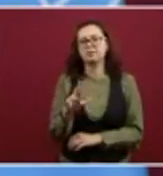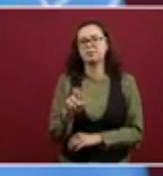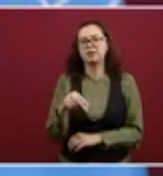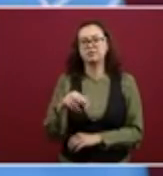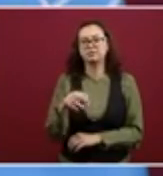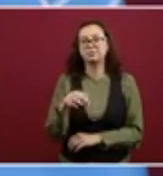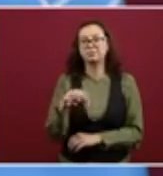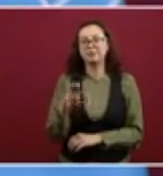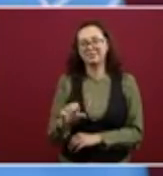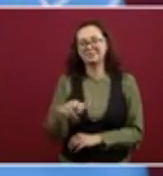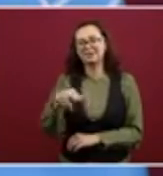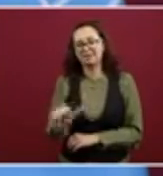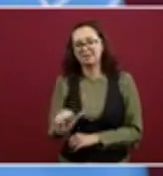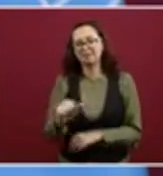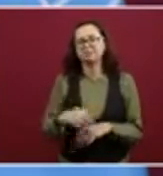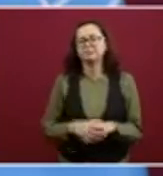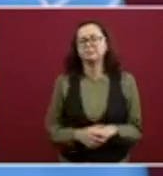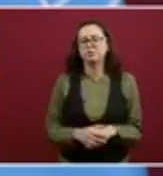extraordinaria